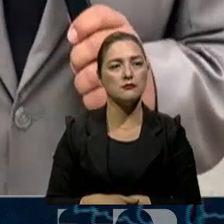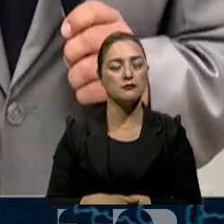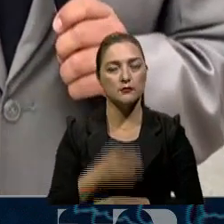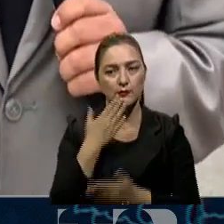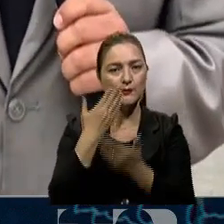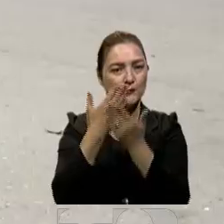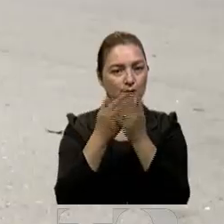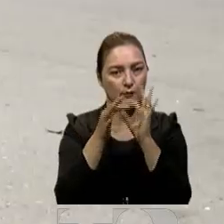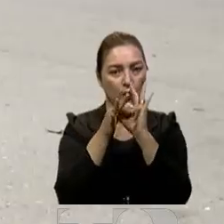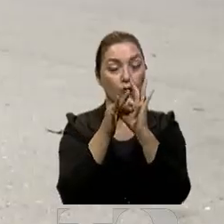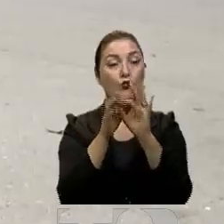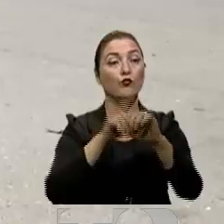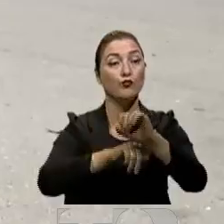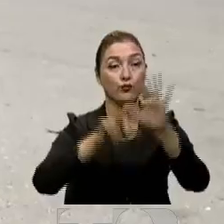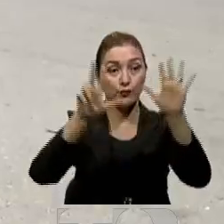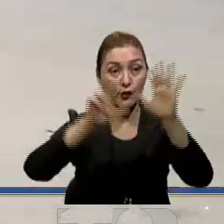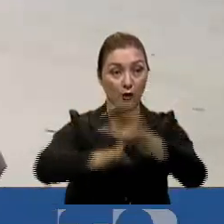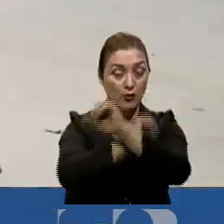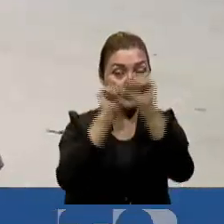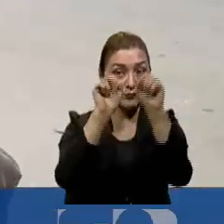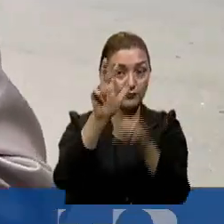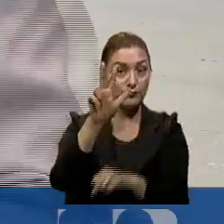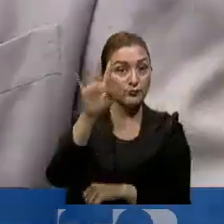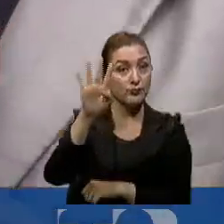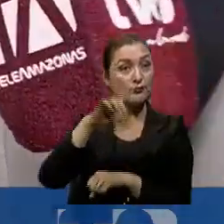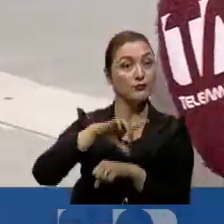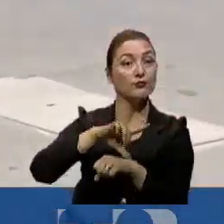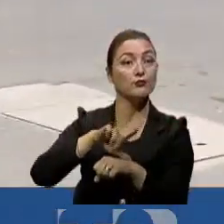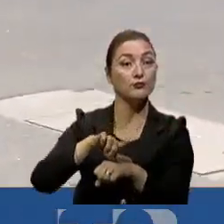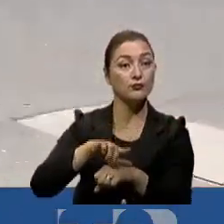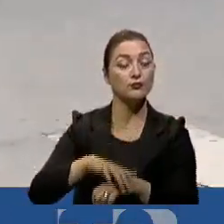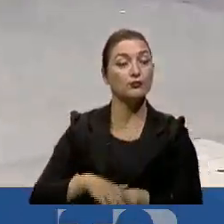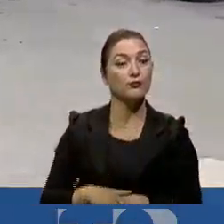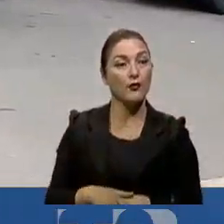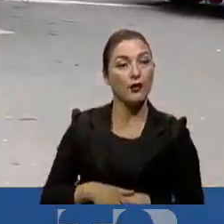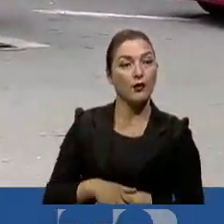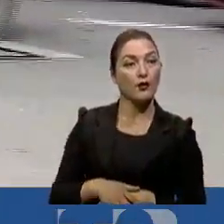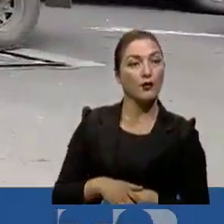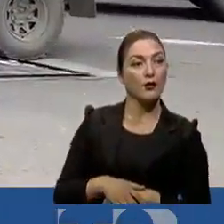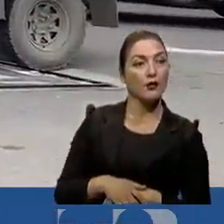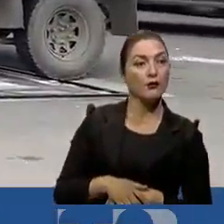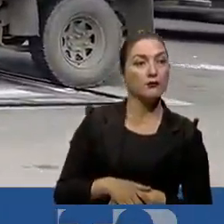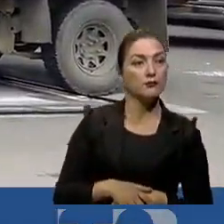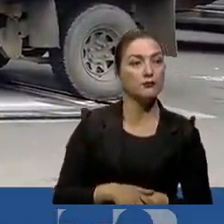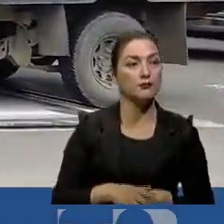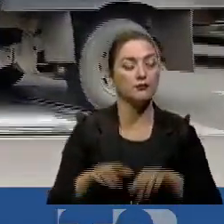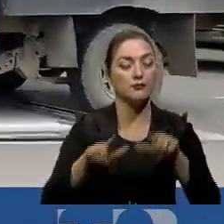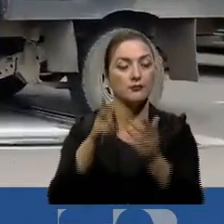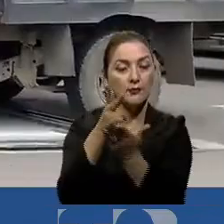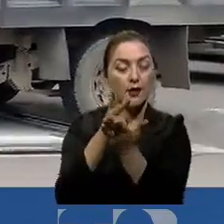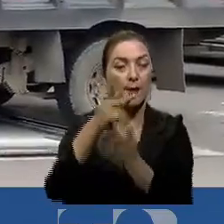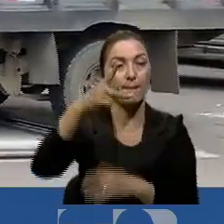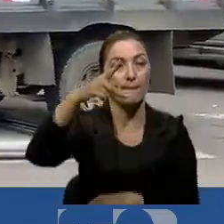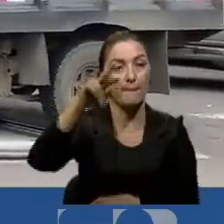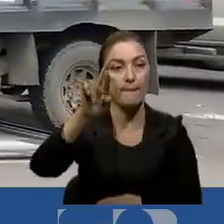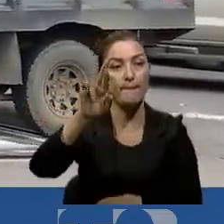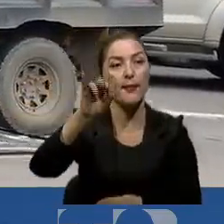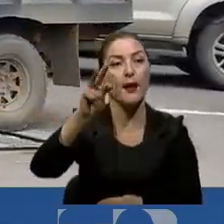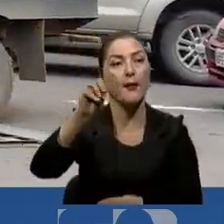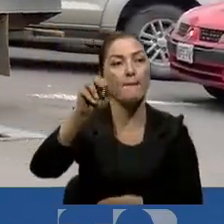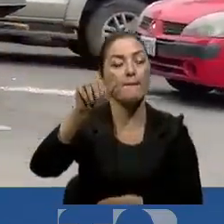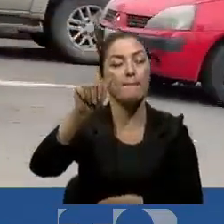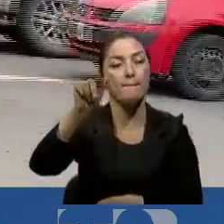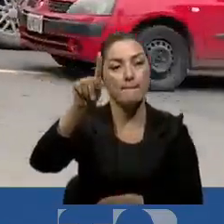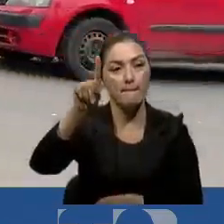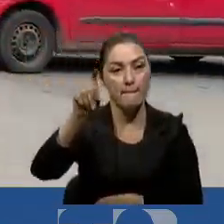Muchísimas gracias, compañeras. Son las 8:34. En efecto, nosotros nos encontramos en la estación Primax, que está acá